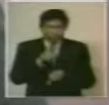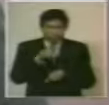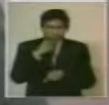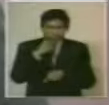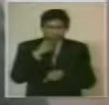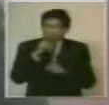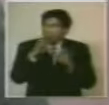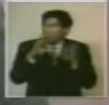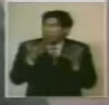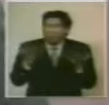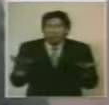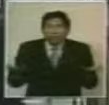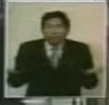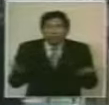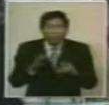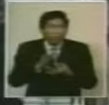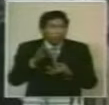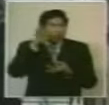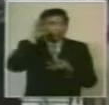fantasmas.